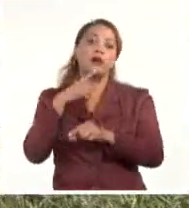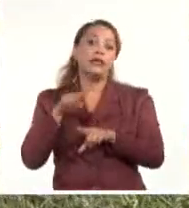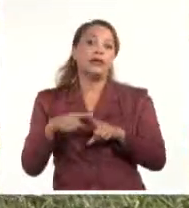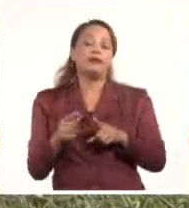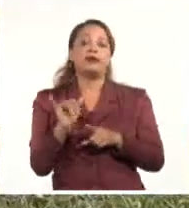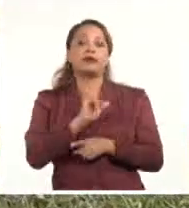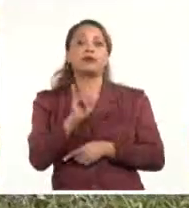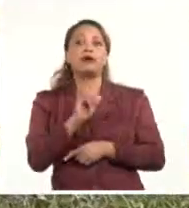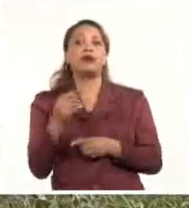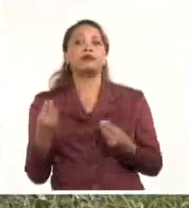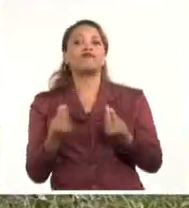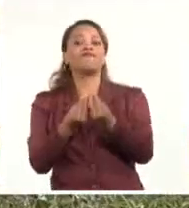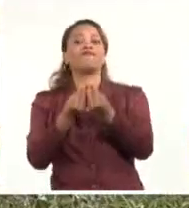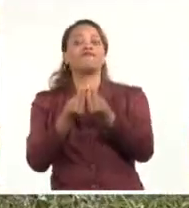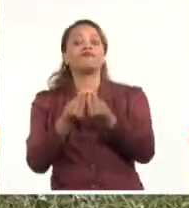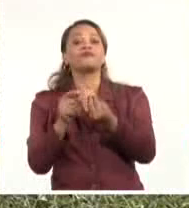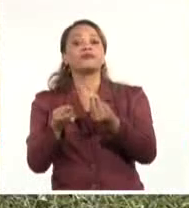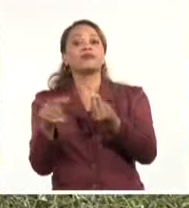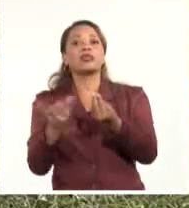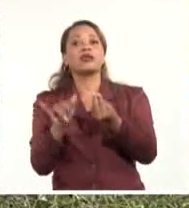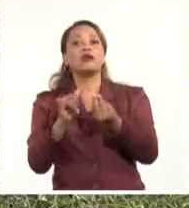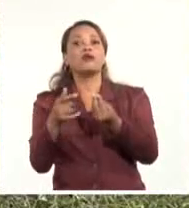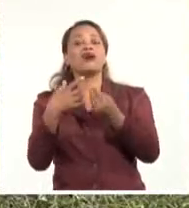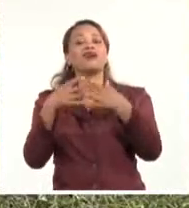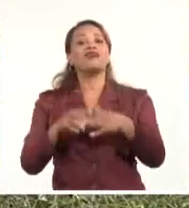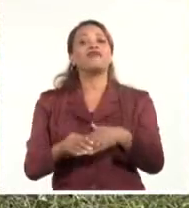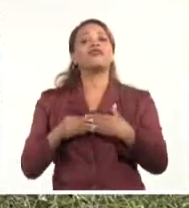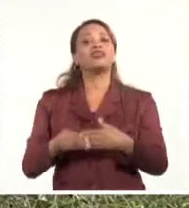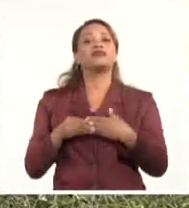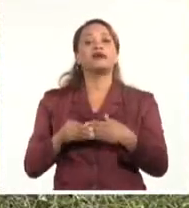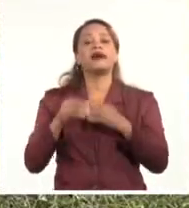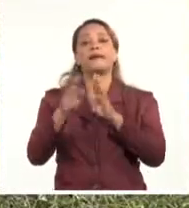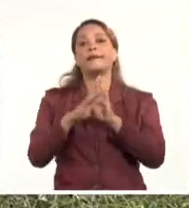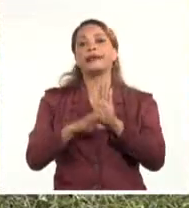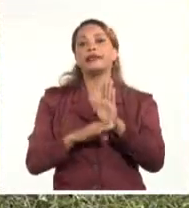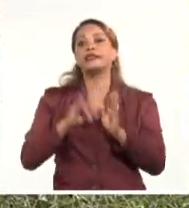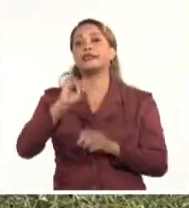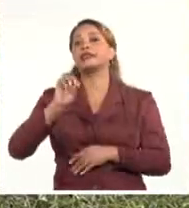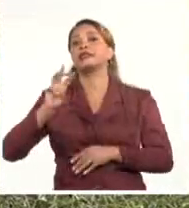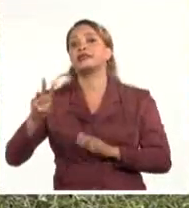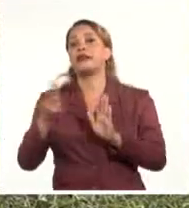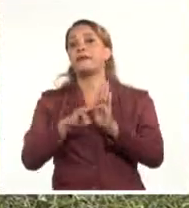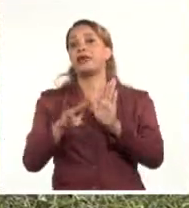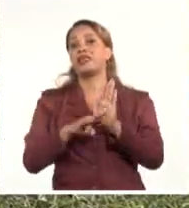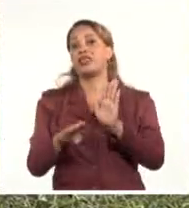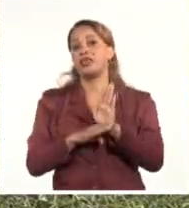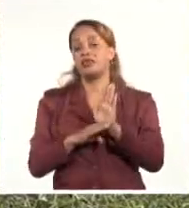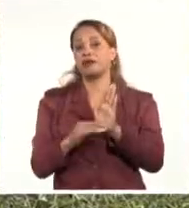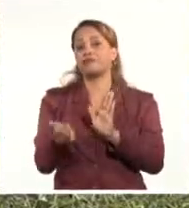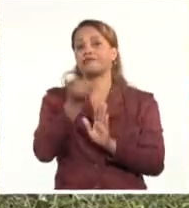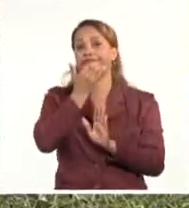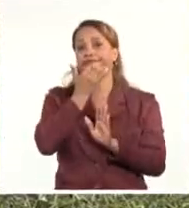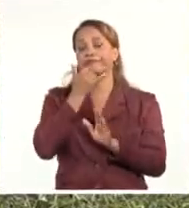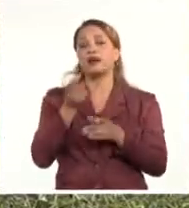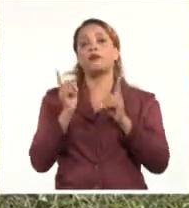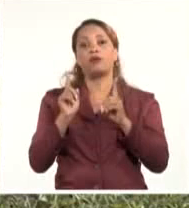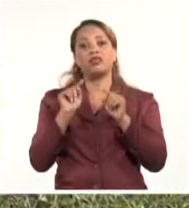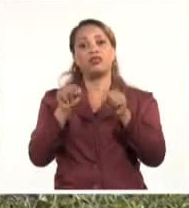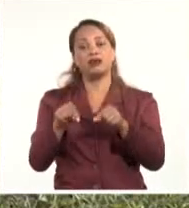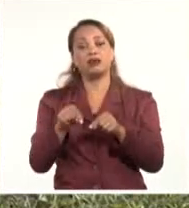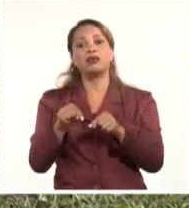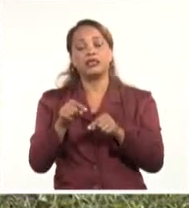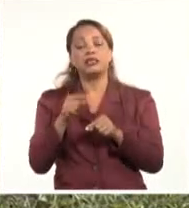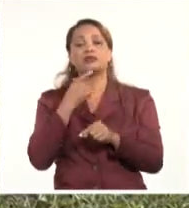aparejado a esto también ha venido una flexibilidad sobre las medidas, las 63 medidas, la política de crediticia, de créditos